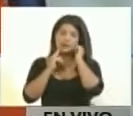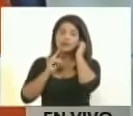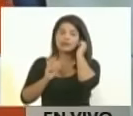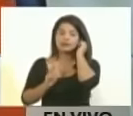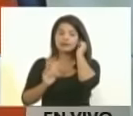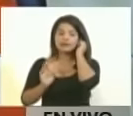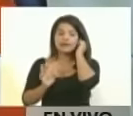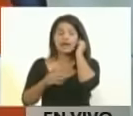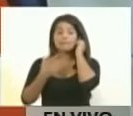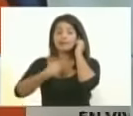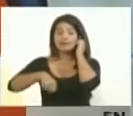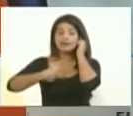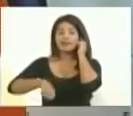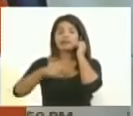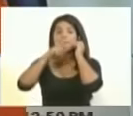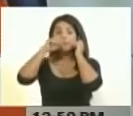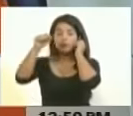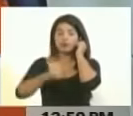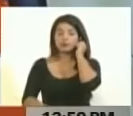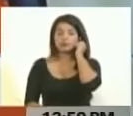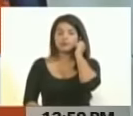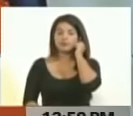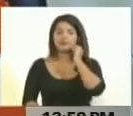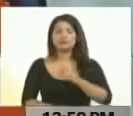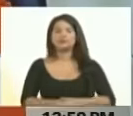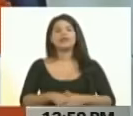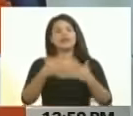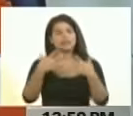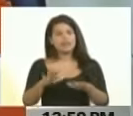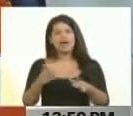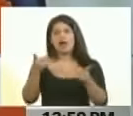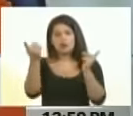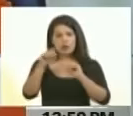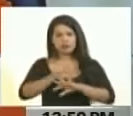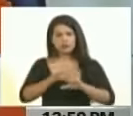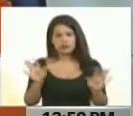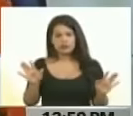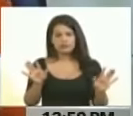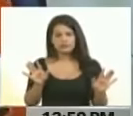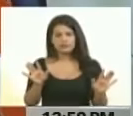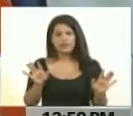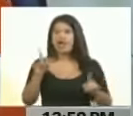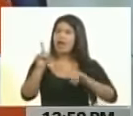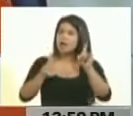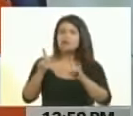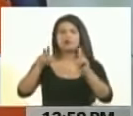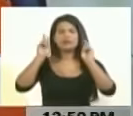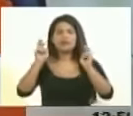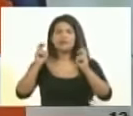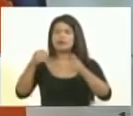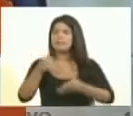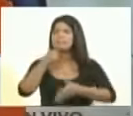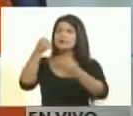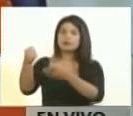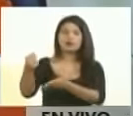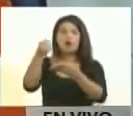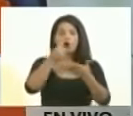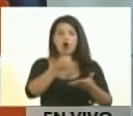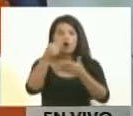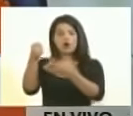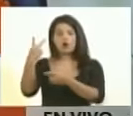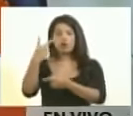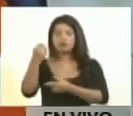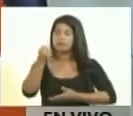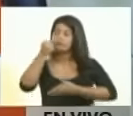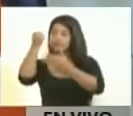ejecutada por el presidente Maduro. Hemos acordado áreas de inversión y cooperación en la